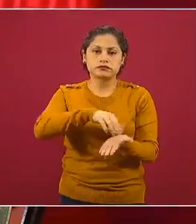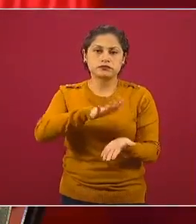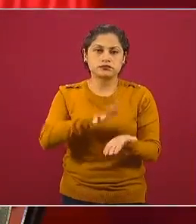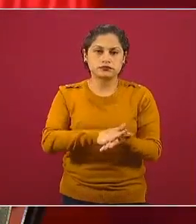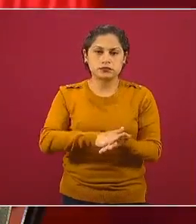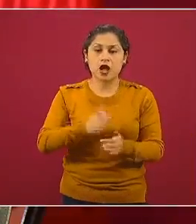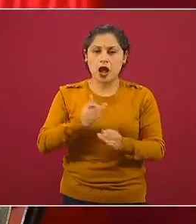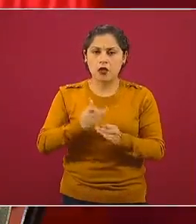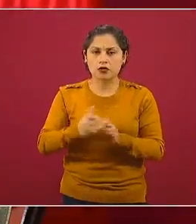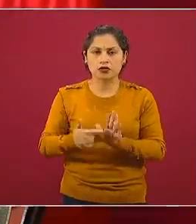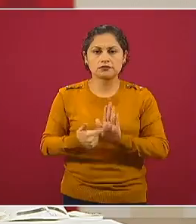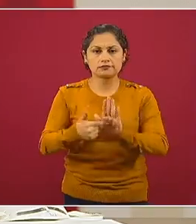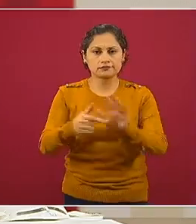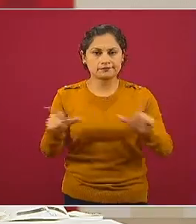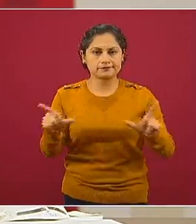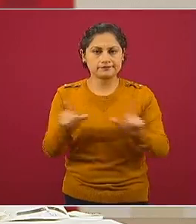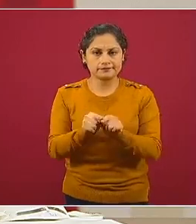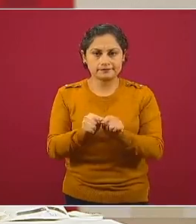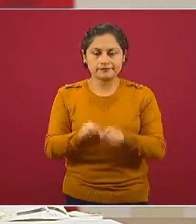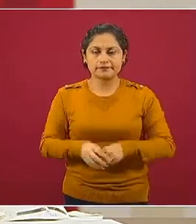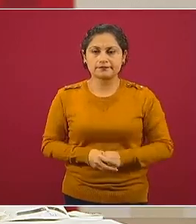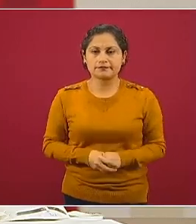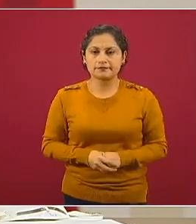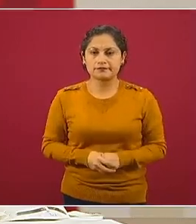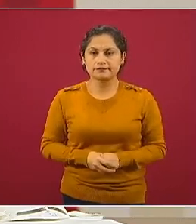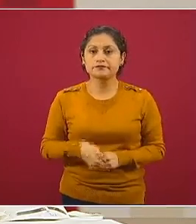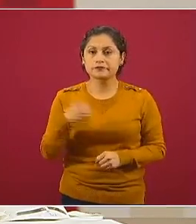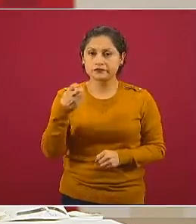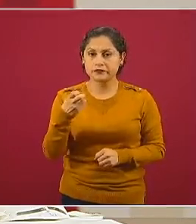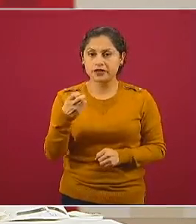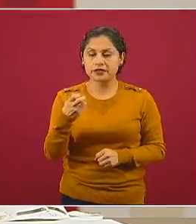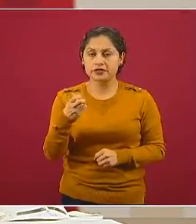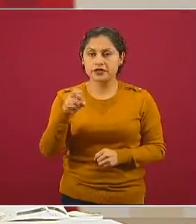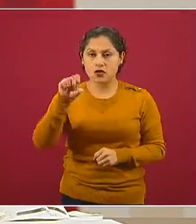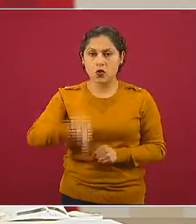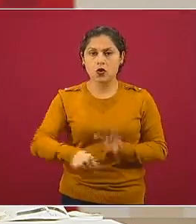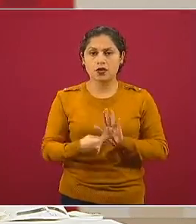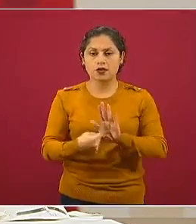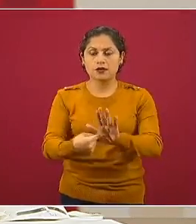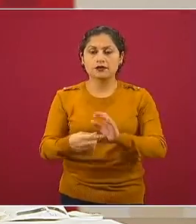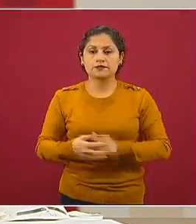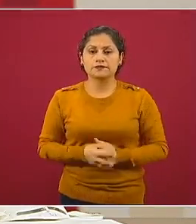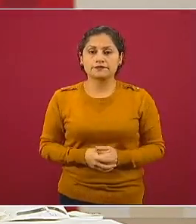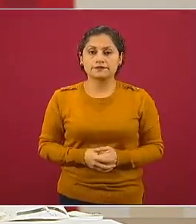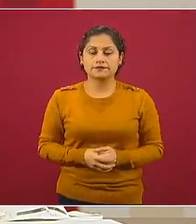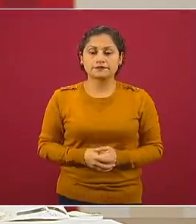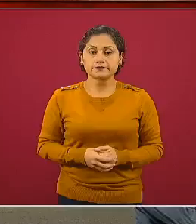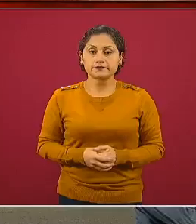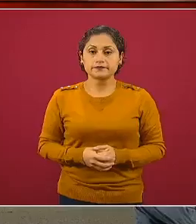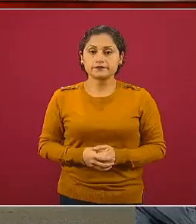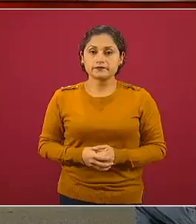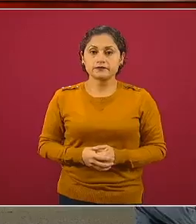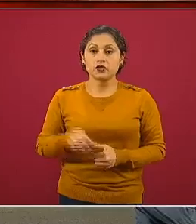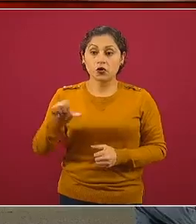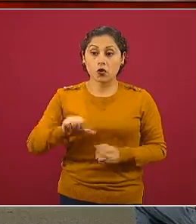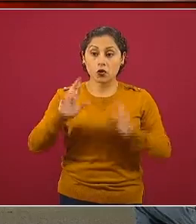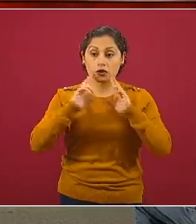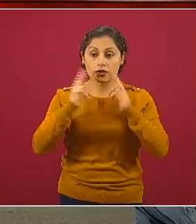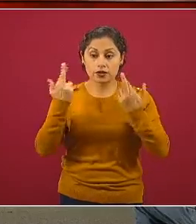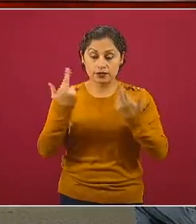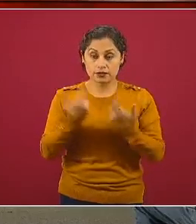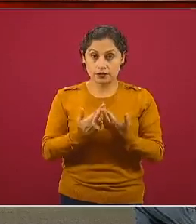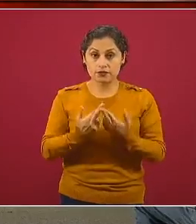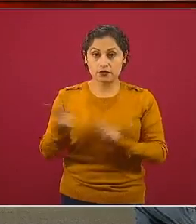resumen del mismo, que se presentará el día de hoy. En dicha reunión también estuvieron presentes